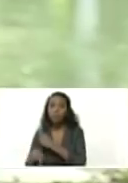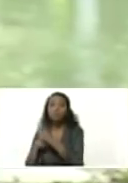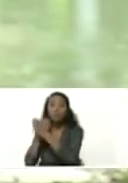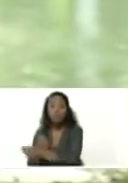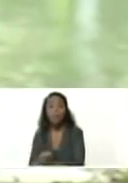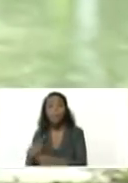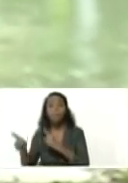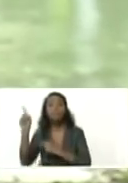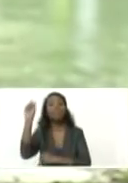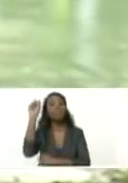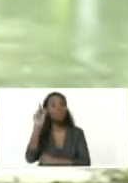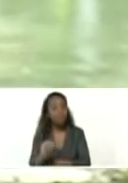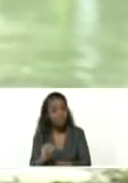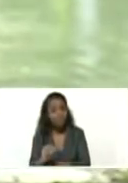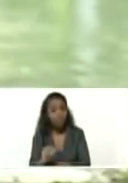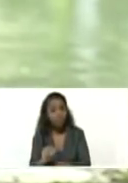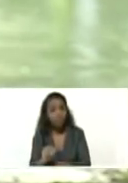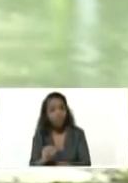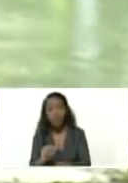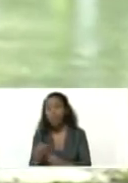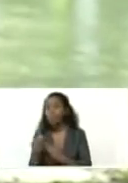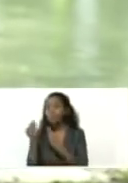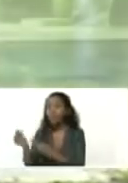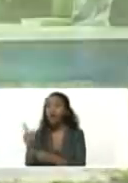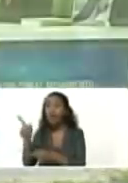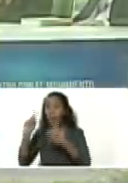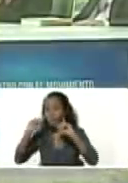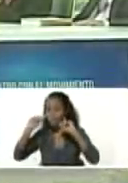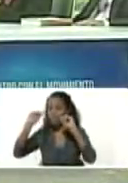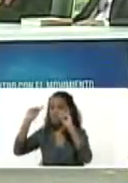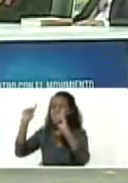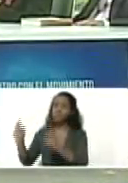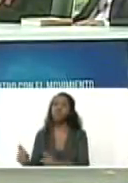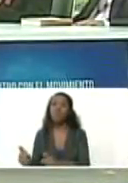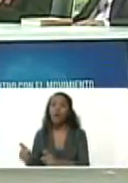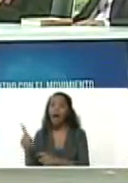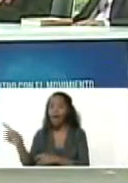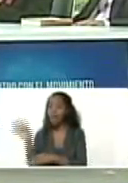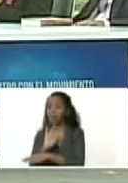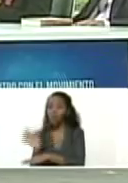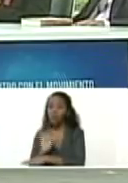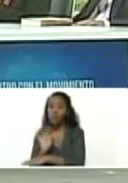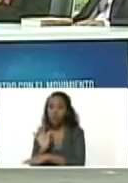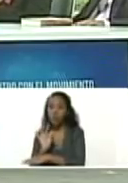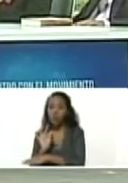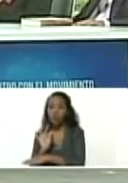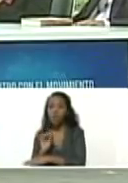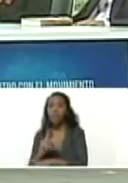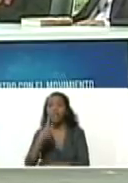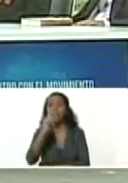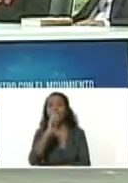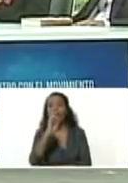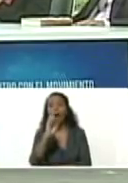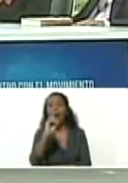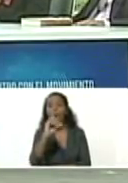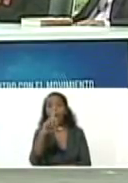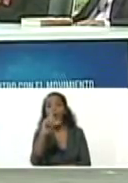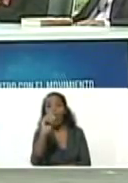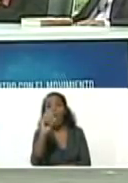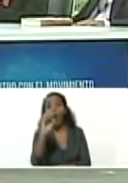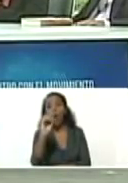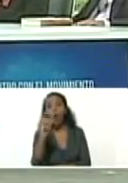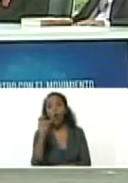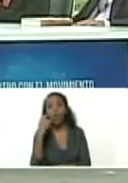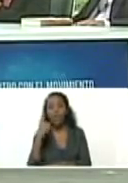también, presidente, sería darle una profesionalidad a la función del teólogo, del licenciado en